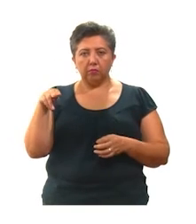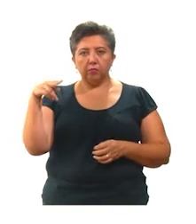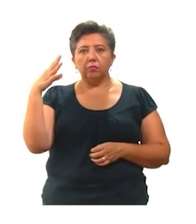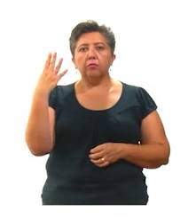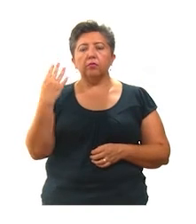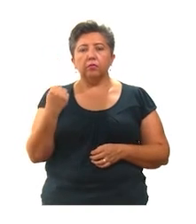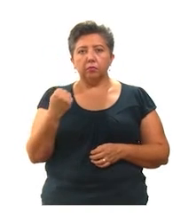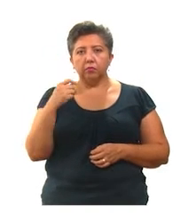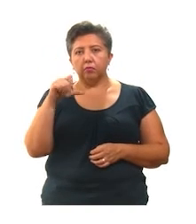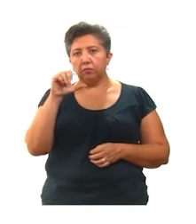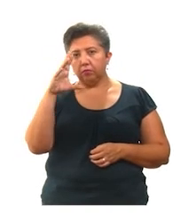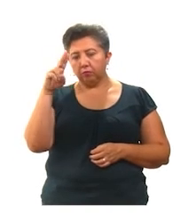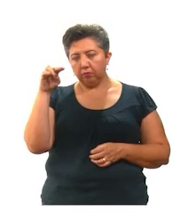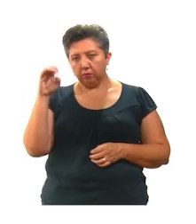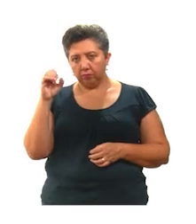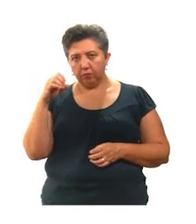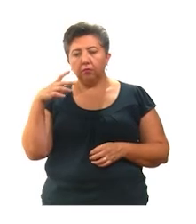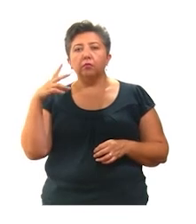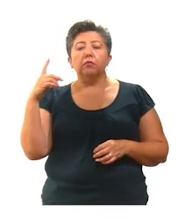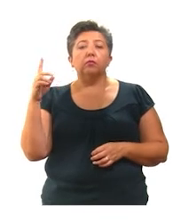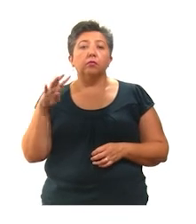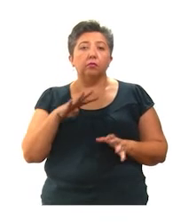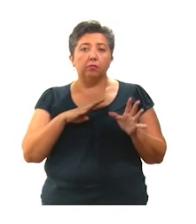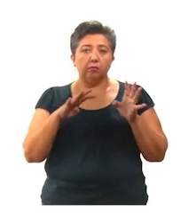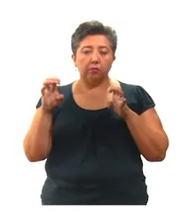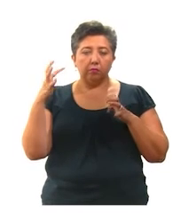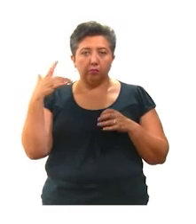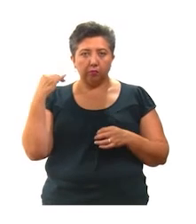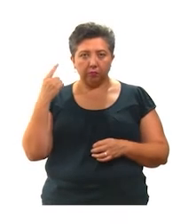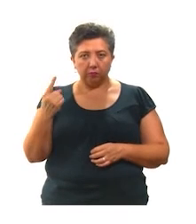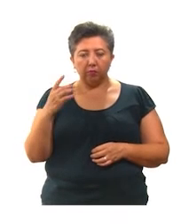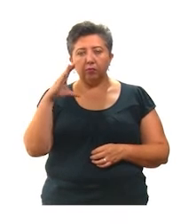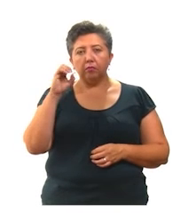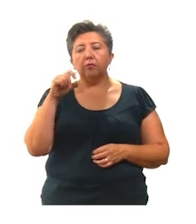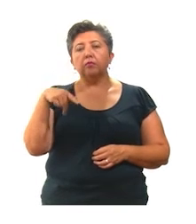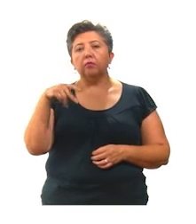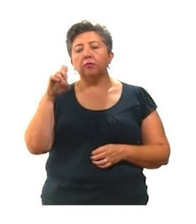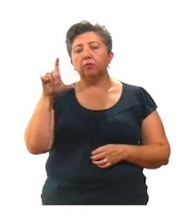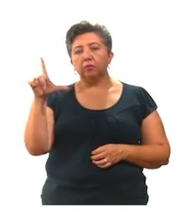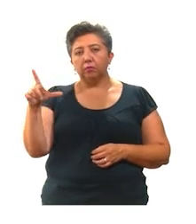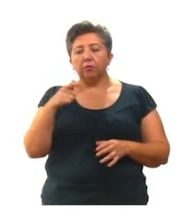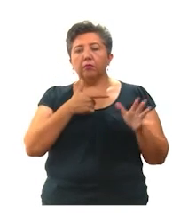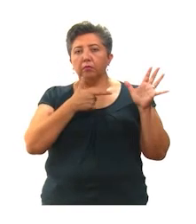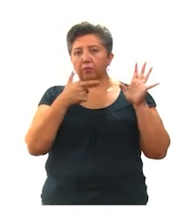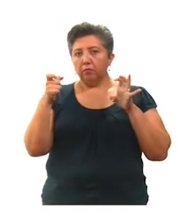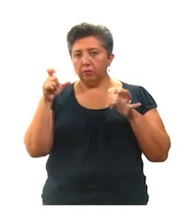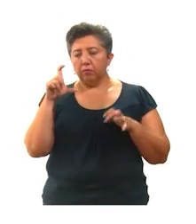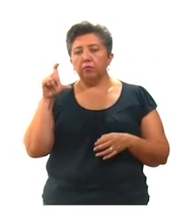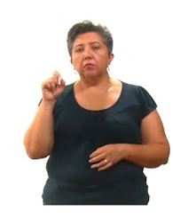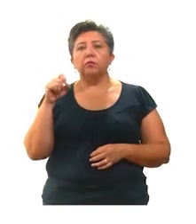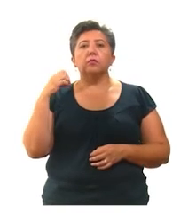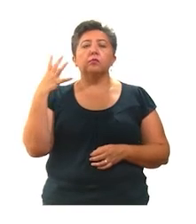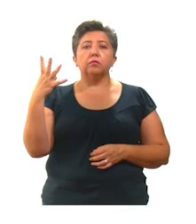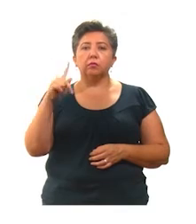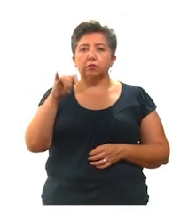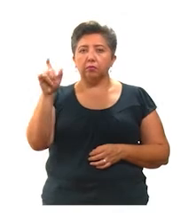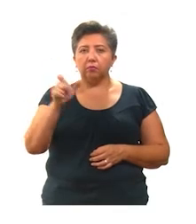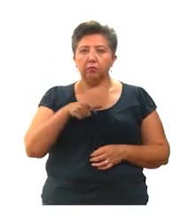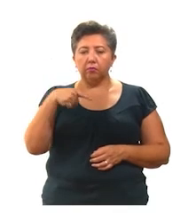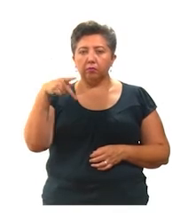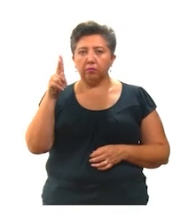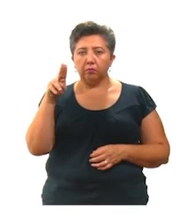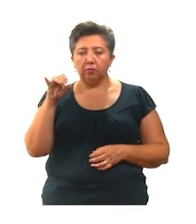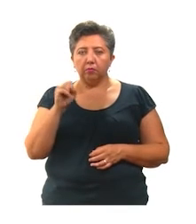Oshkutul. María Luisa, Oshkutul. Francisco de Montejo, Cátul. Mercedes Barrera, Cátul. Melchor Ocampo, Cátul. Nueva Cuculcán, Juntul.